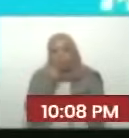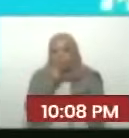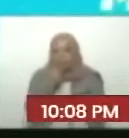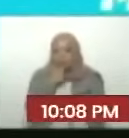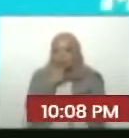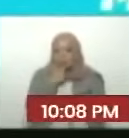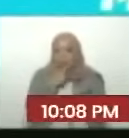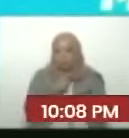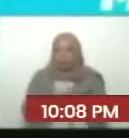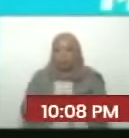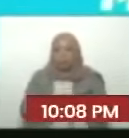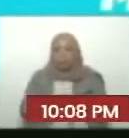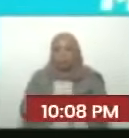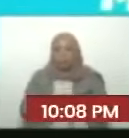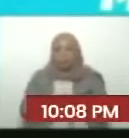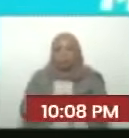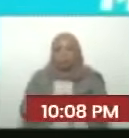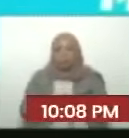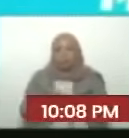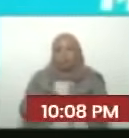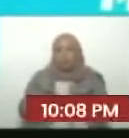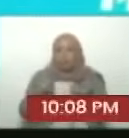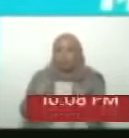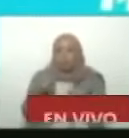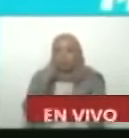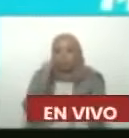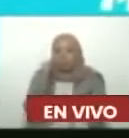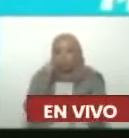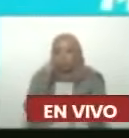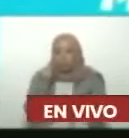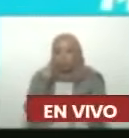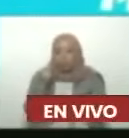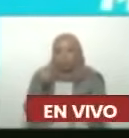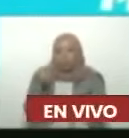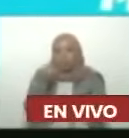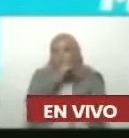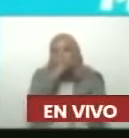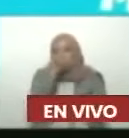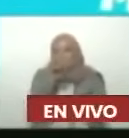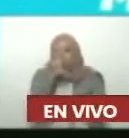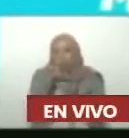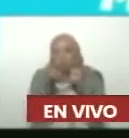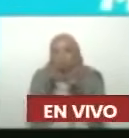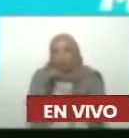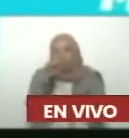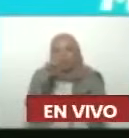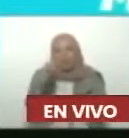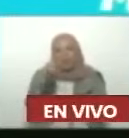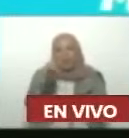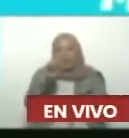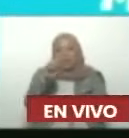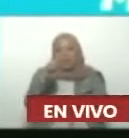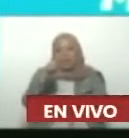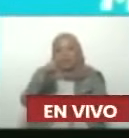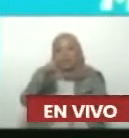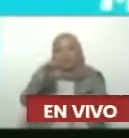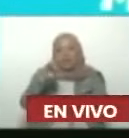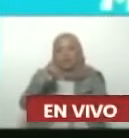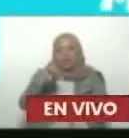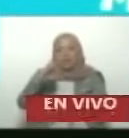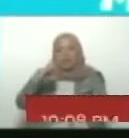hermosa de la reinauguración del zoológico Las Delicias,